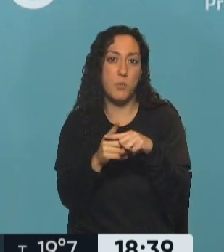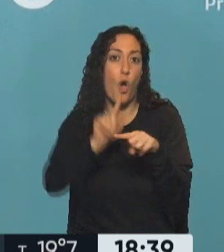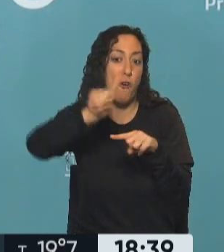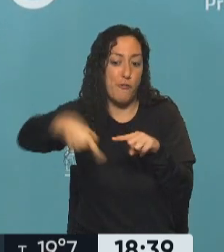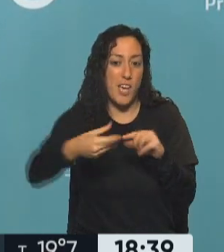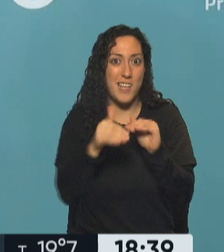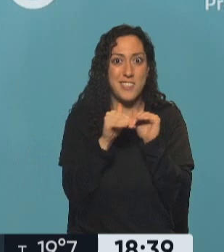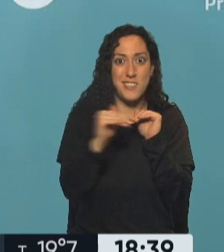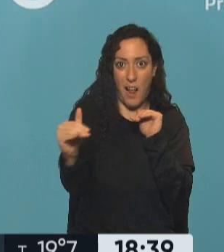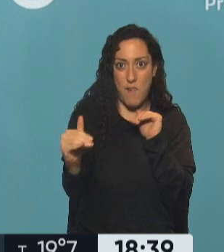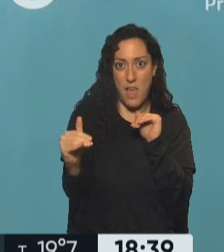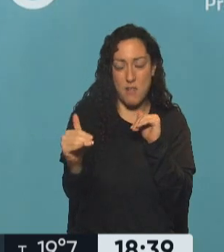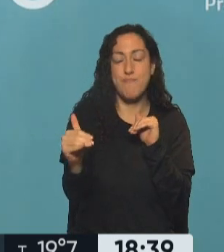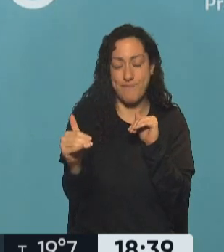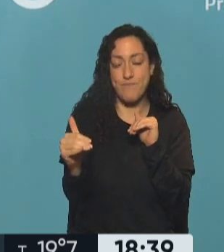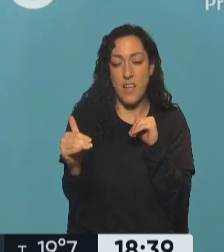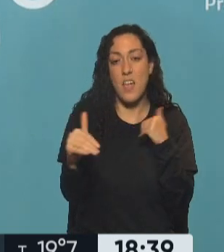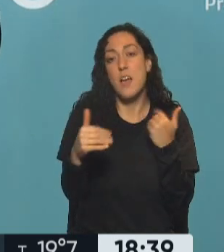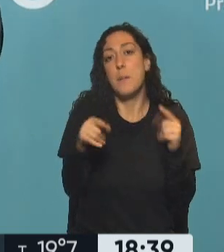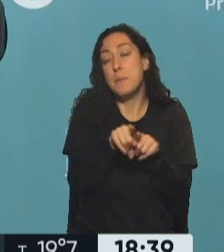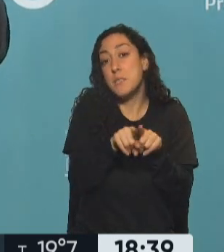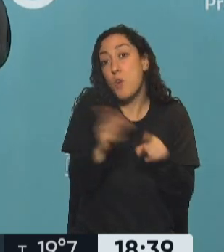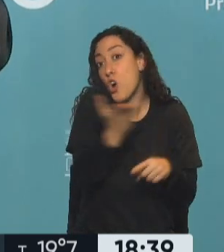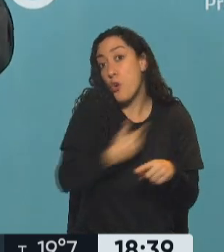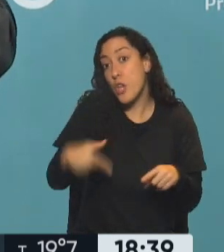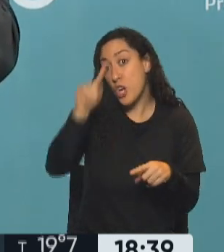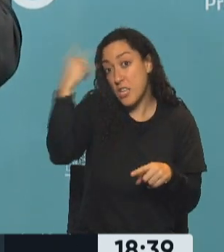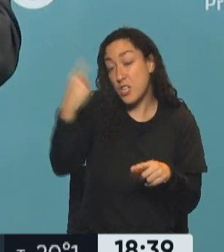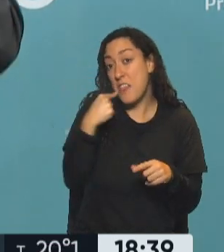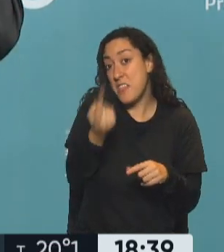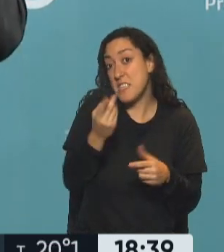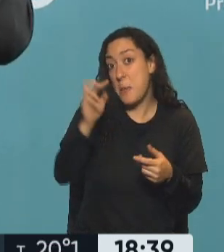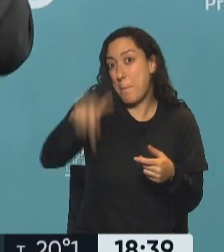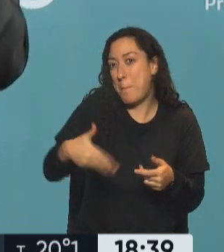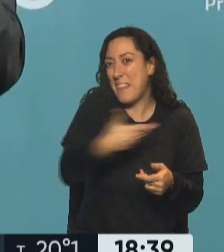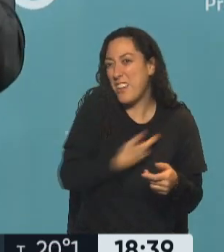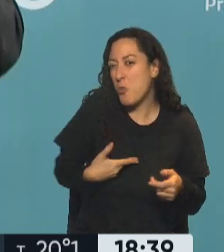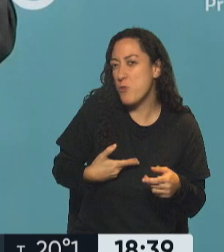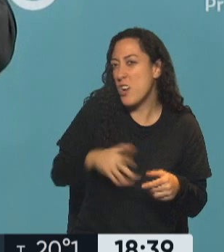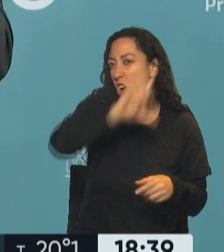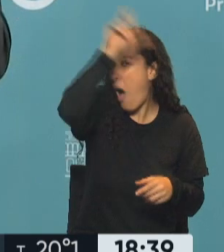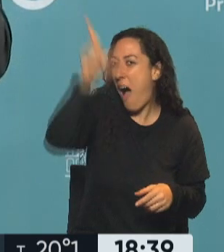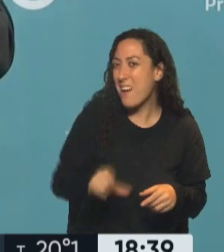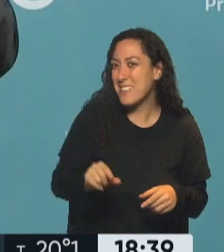Se está logrando aquello que el Gobierno Nacional plantea que tiene que ser una política de la Argentina entera, una